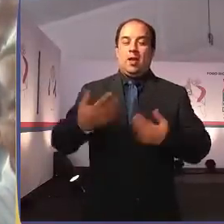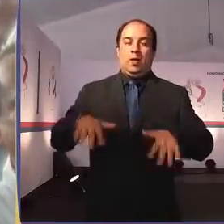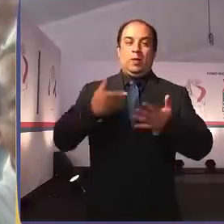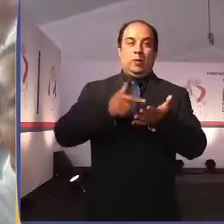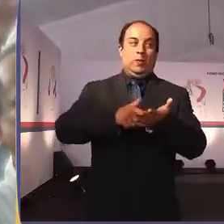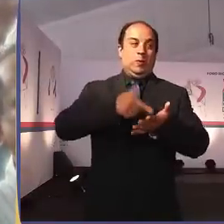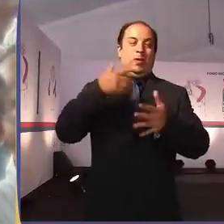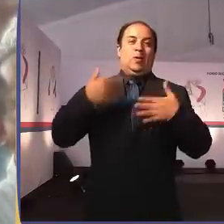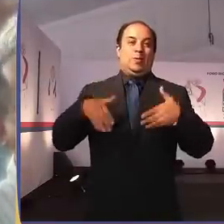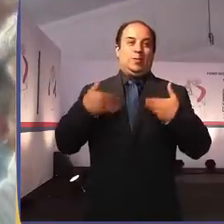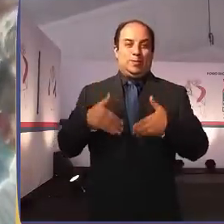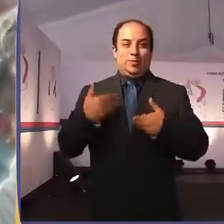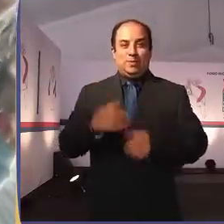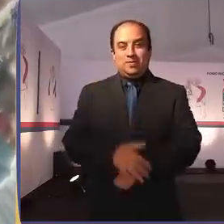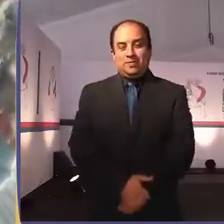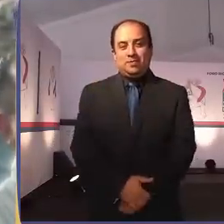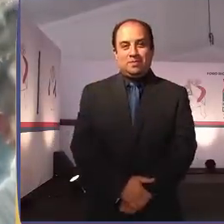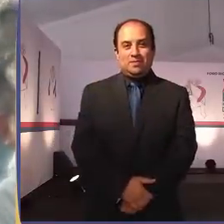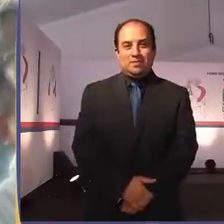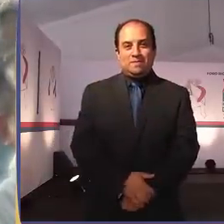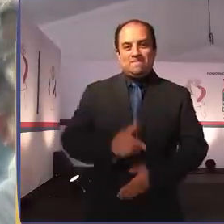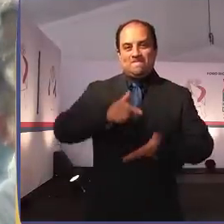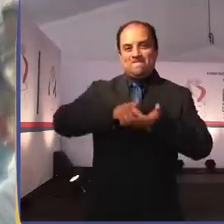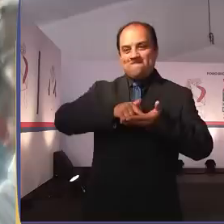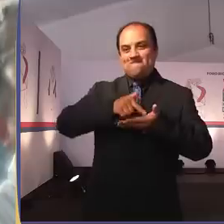leer, Es muy grave.